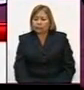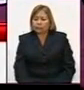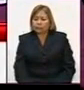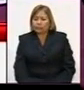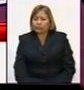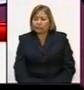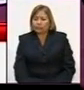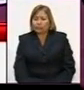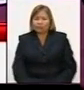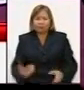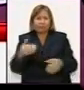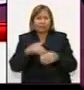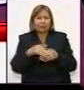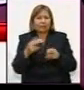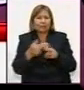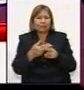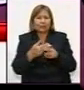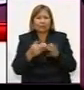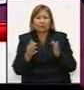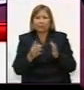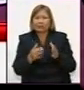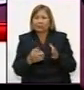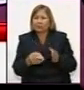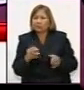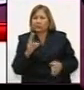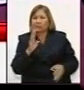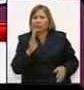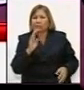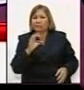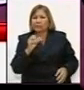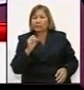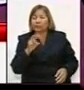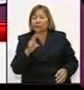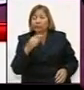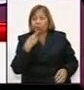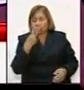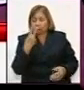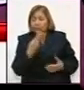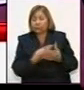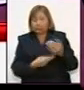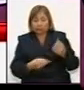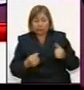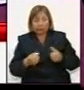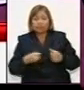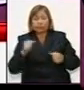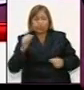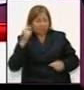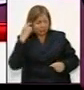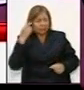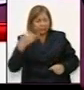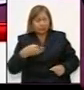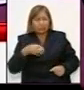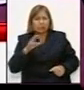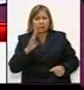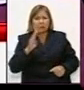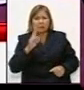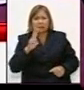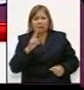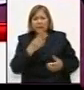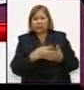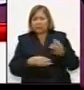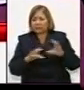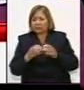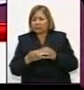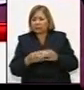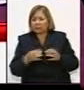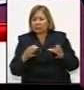Distritos electorales pequeños versus bicameralidad. Yo sí creo que la bicameralidad es tan importante como la